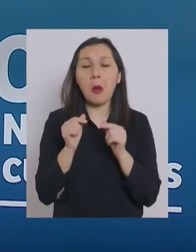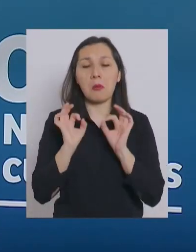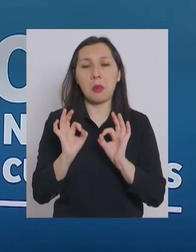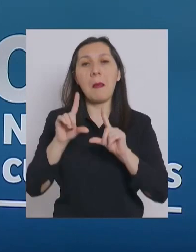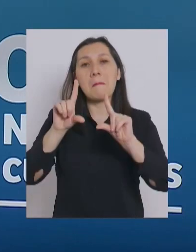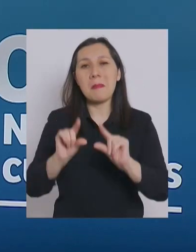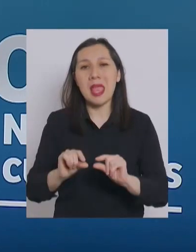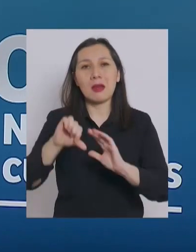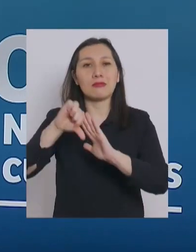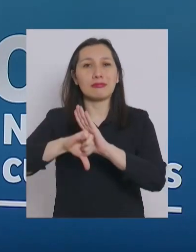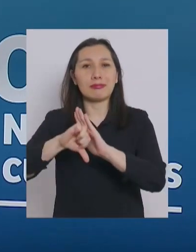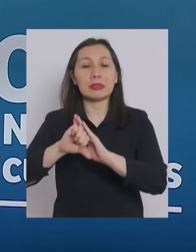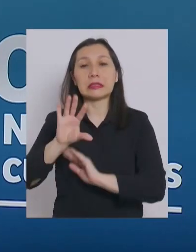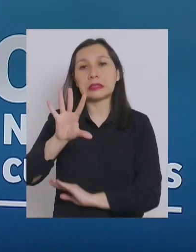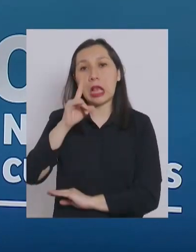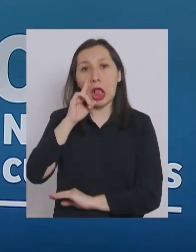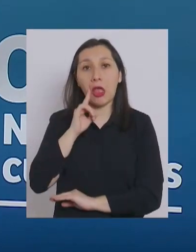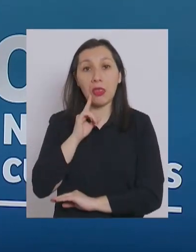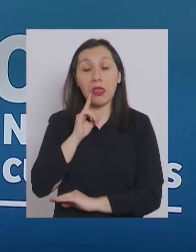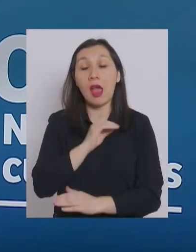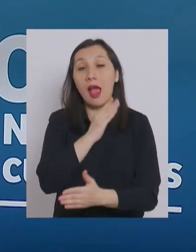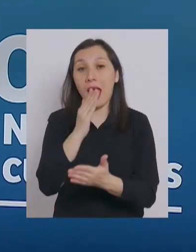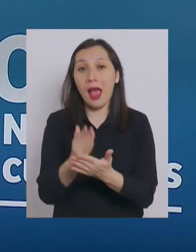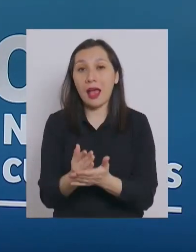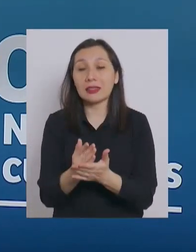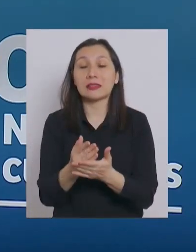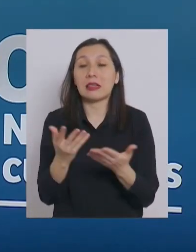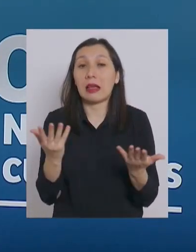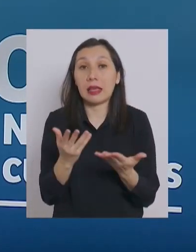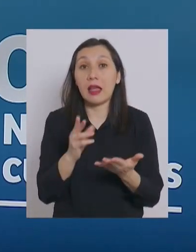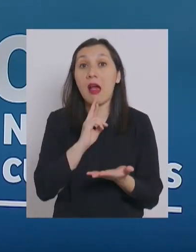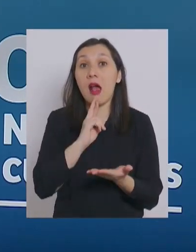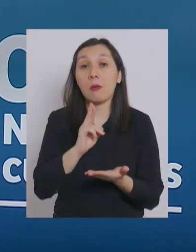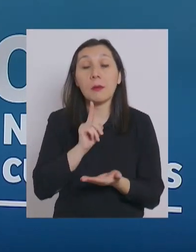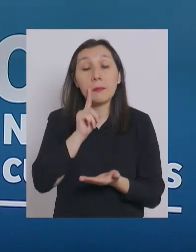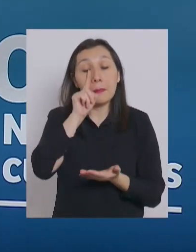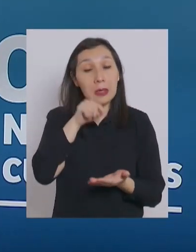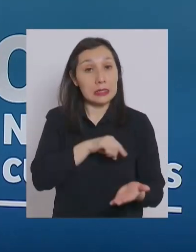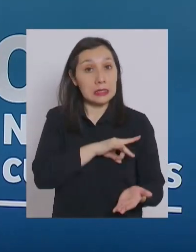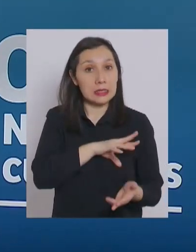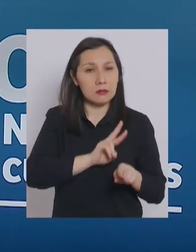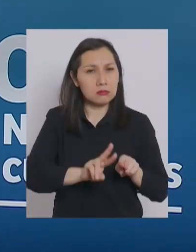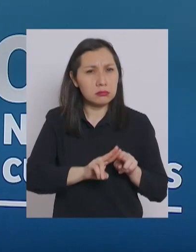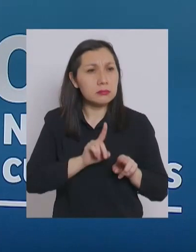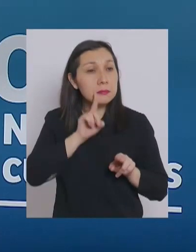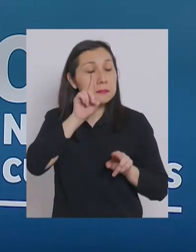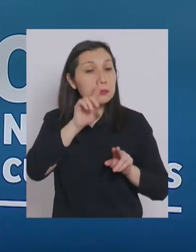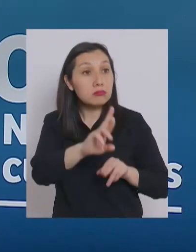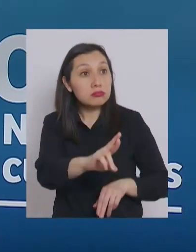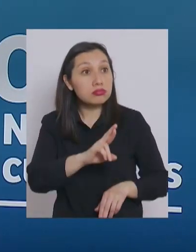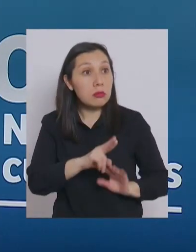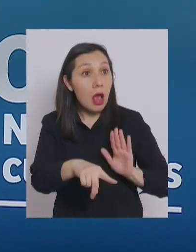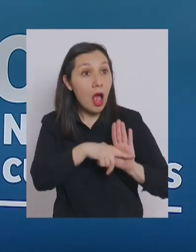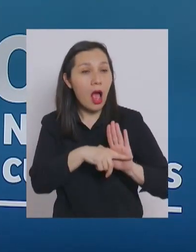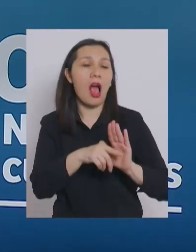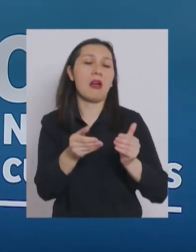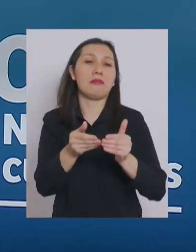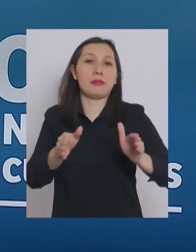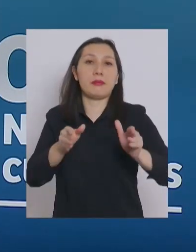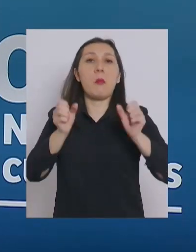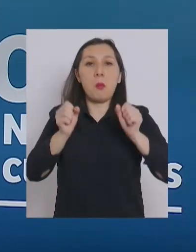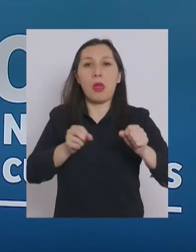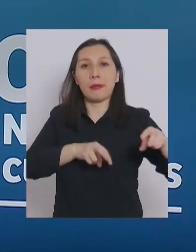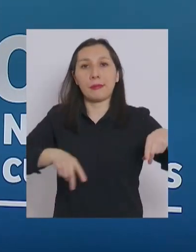reducir la cuarentena de cinco días hasta que el resultado del test pcr este negativo y así entonces